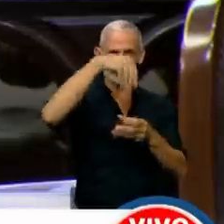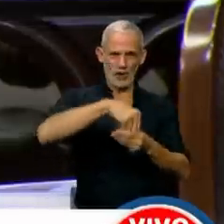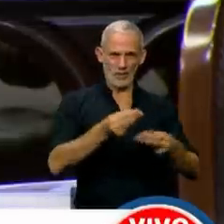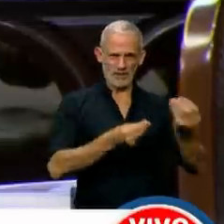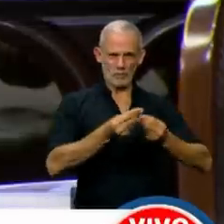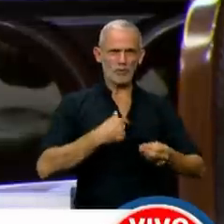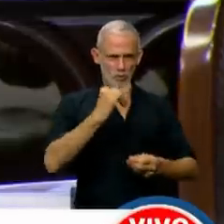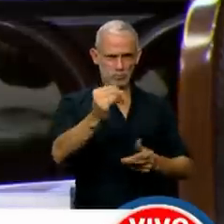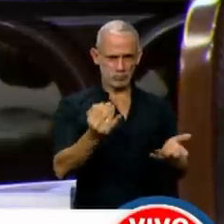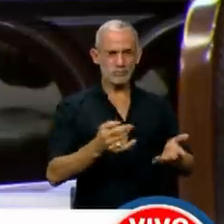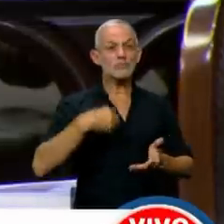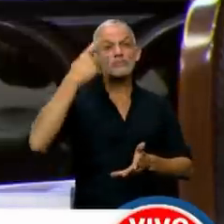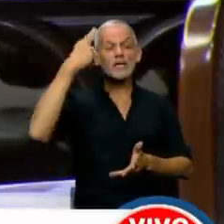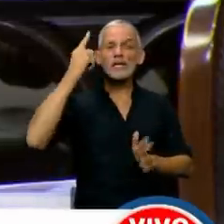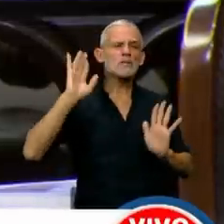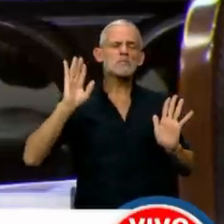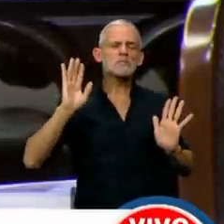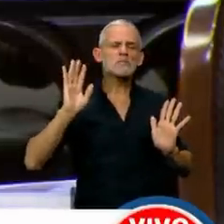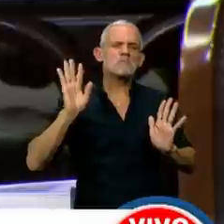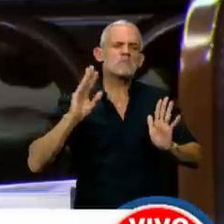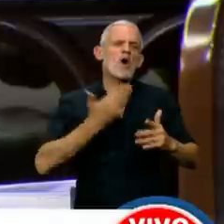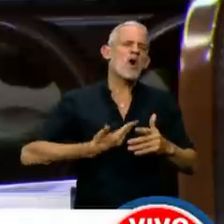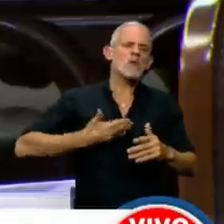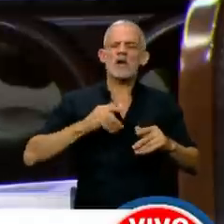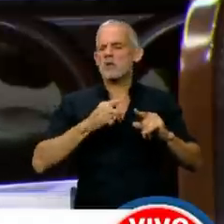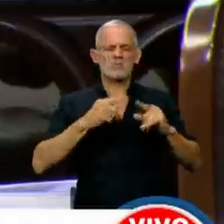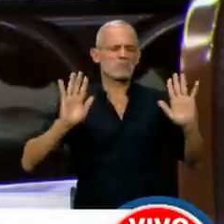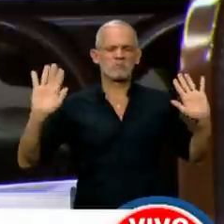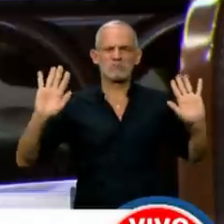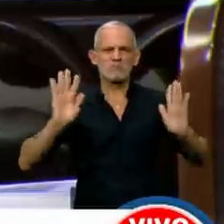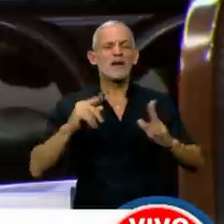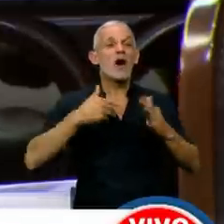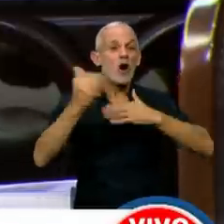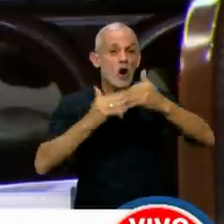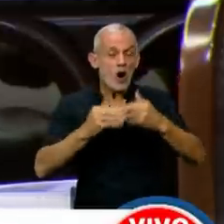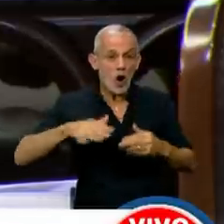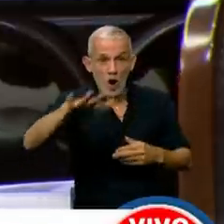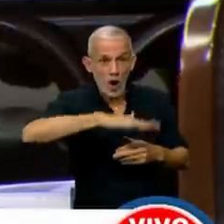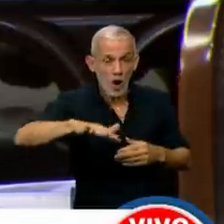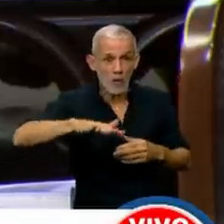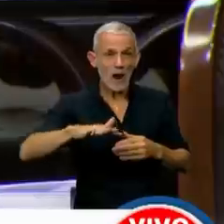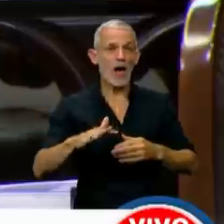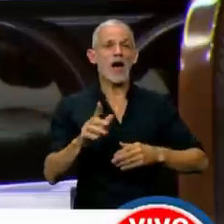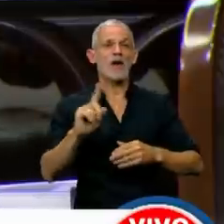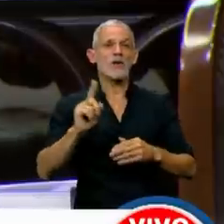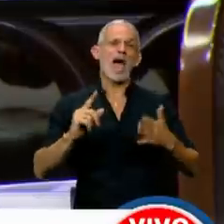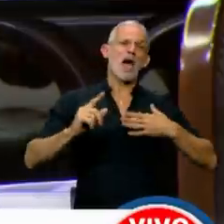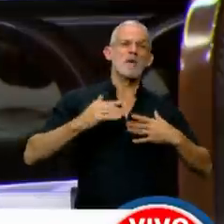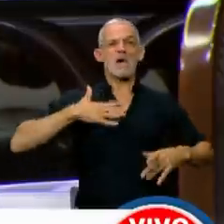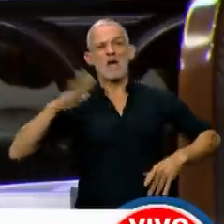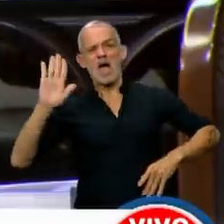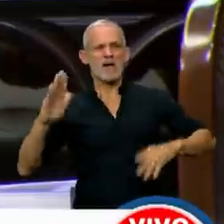nosotros creemos que independientemente quien gobierne la obra pública no es de